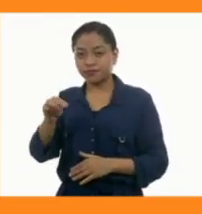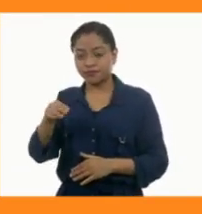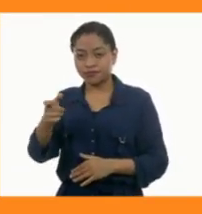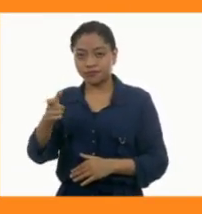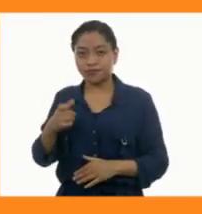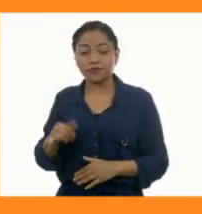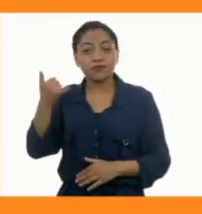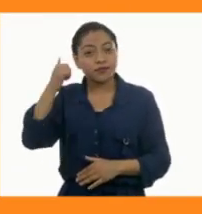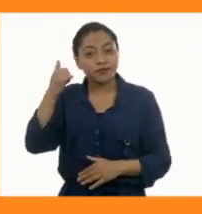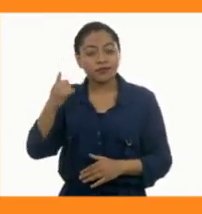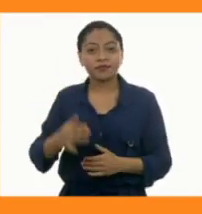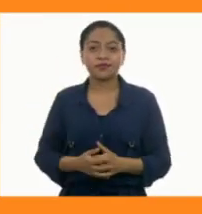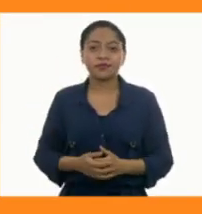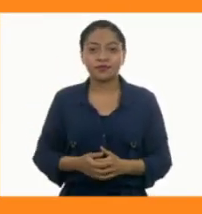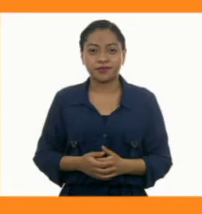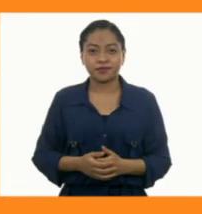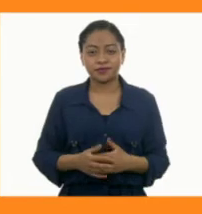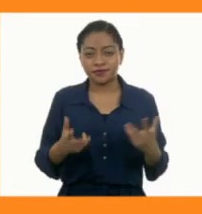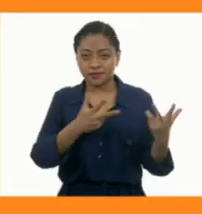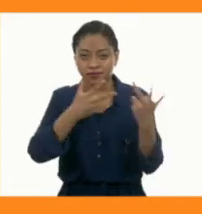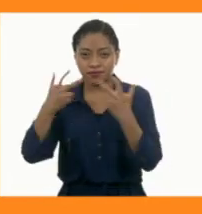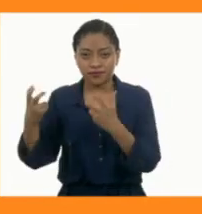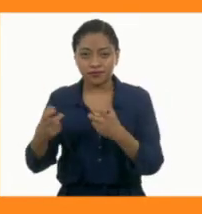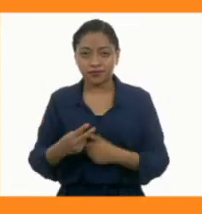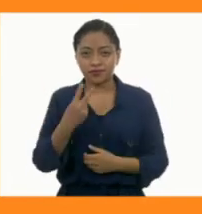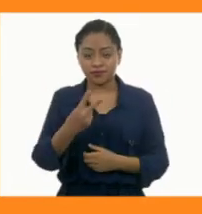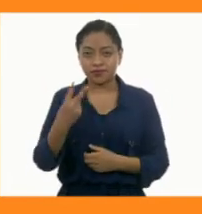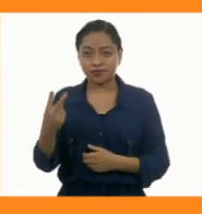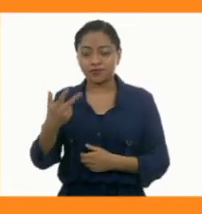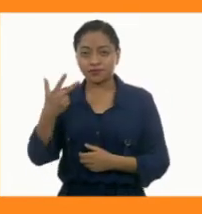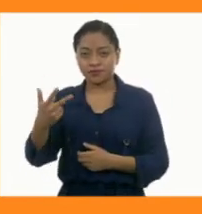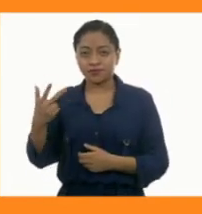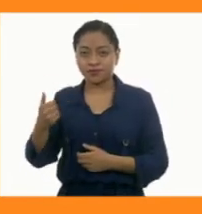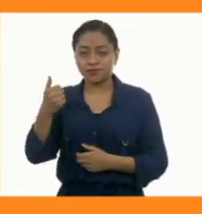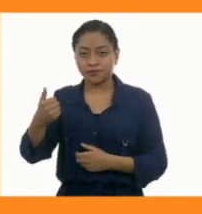@CEPMX. Teléfonos Educatel